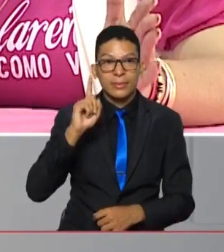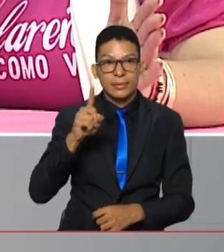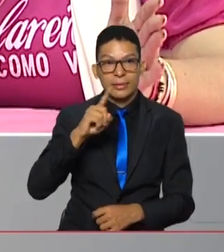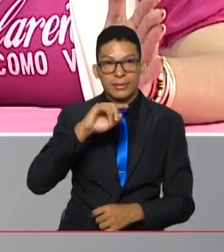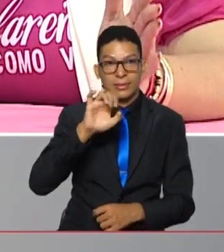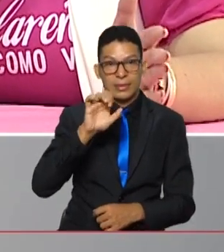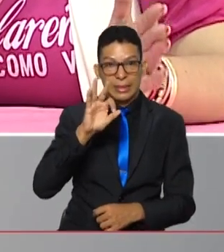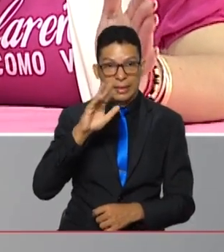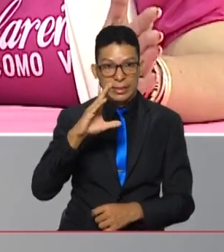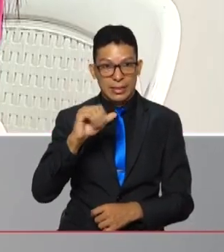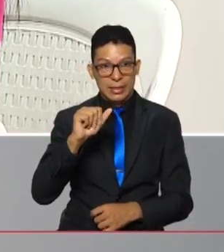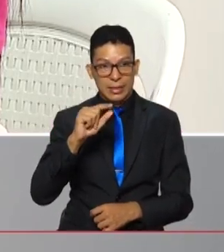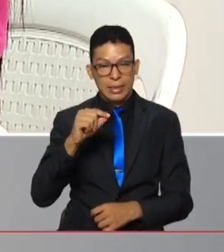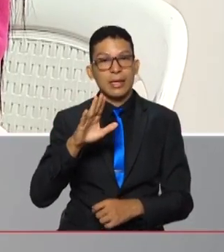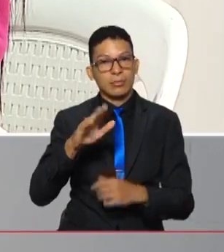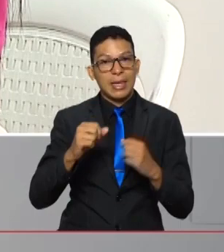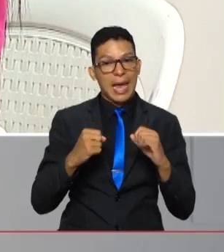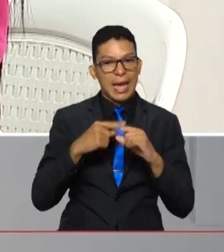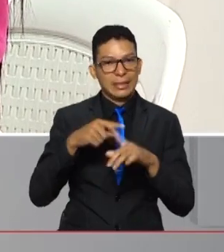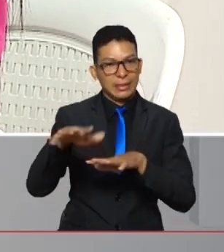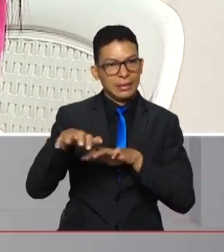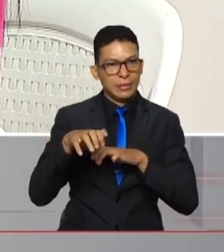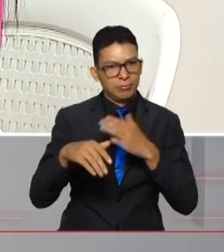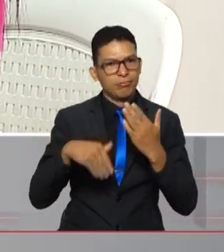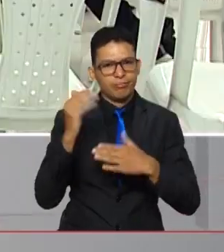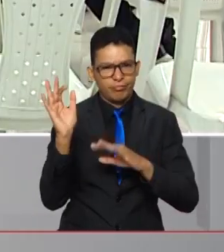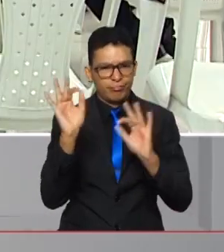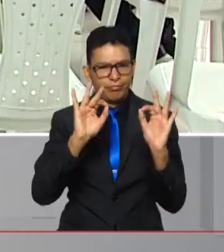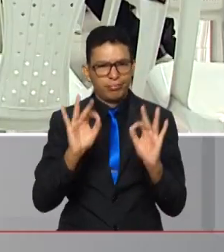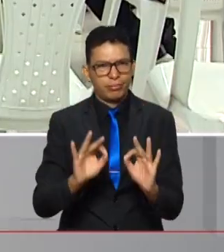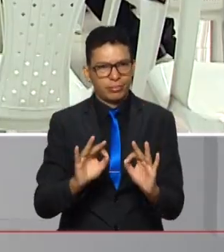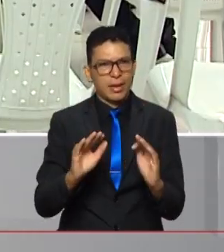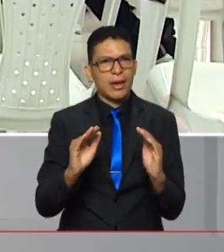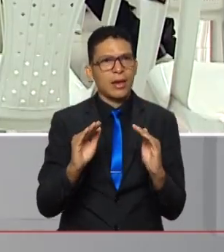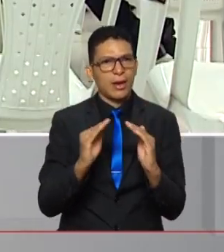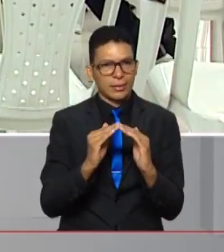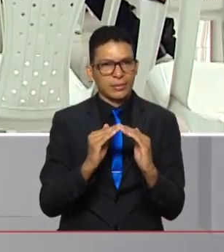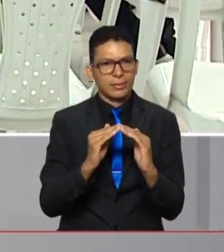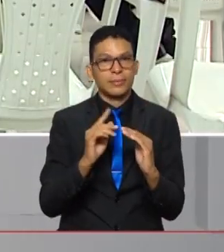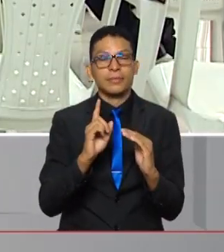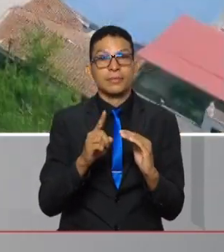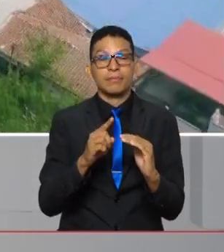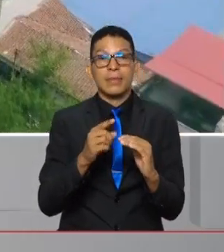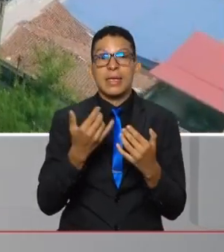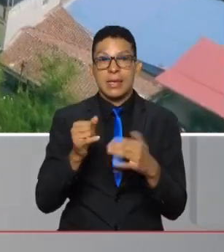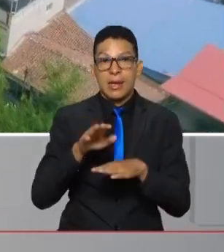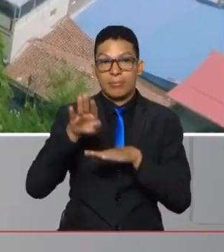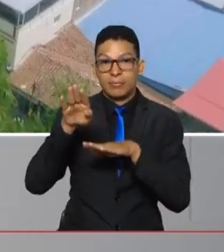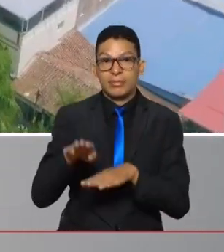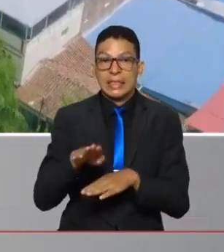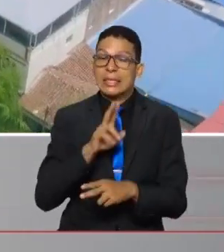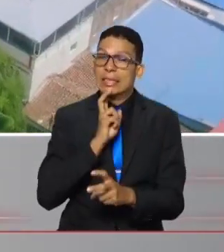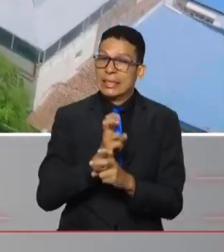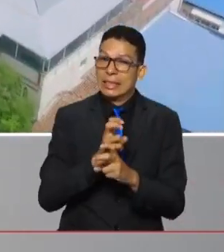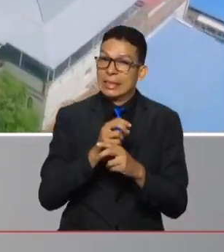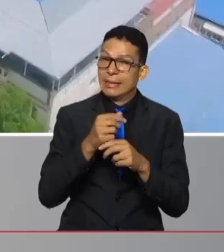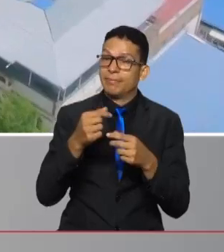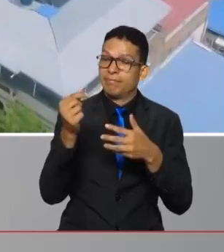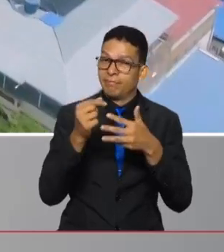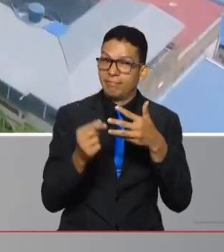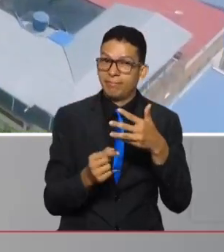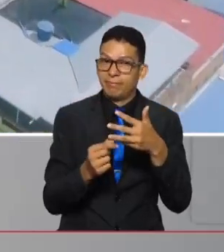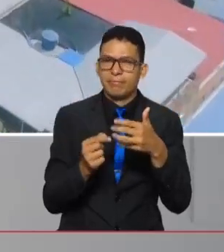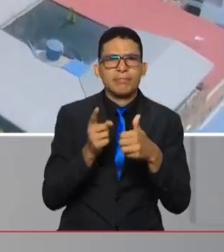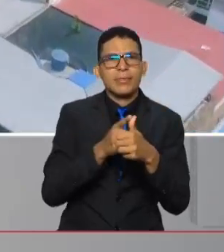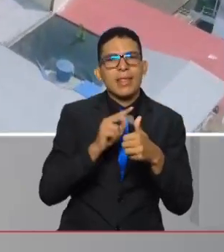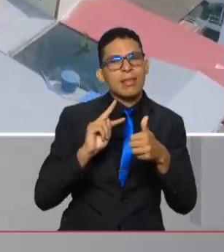que empezará por poner la casa en orden. Luz Angeli, la mandataria electa tiene varios retos por delante, entre ellos